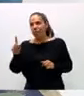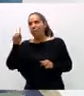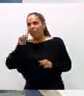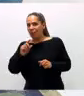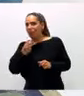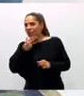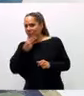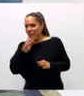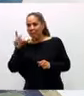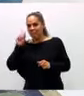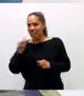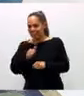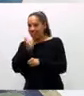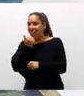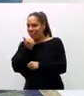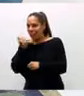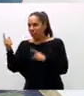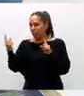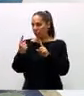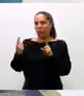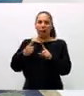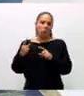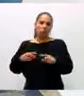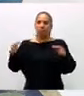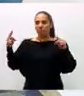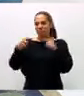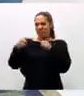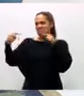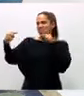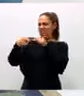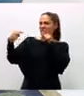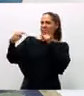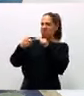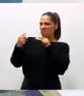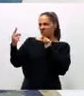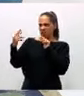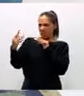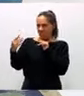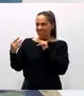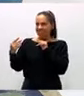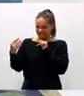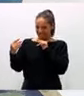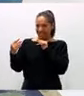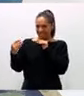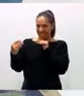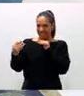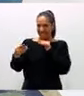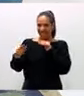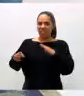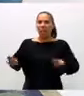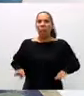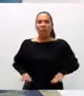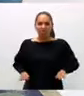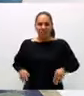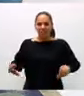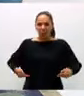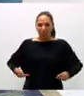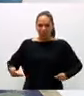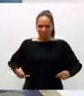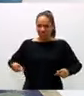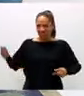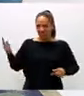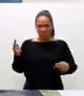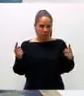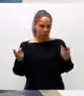uno más que otro, no es que uno tenga más poder, sino que están en esa posición de horizontalidad, ¿no? El